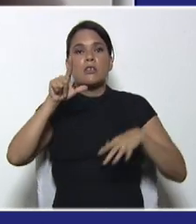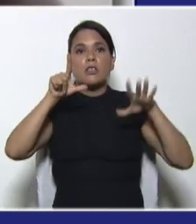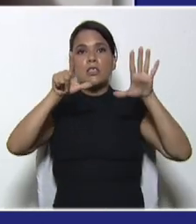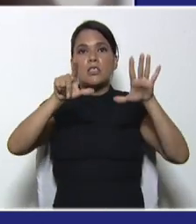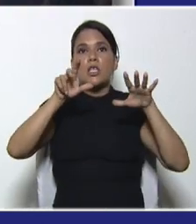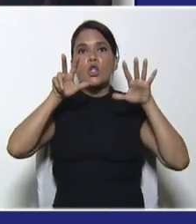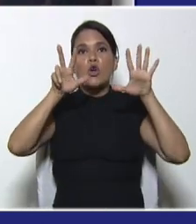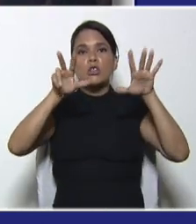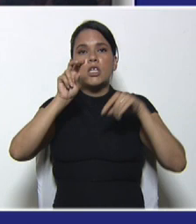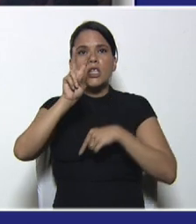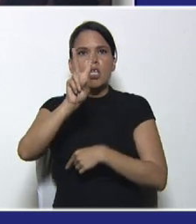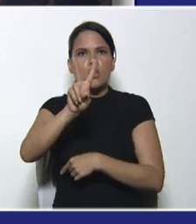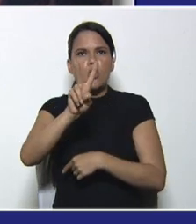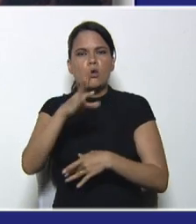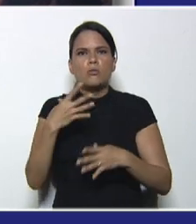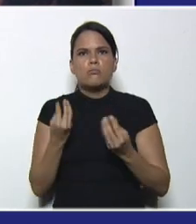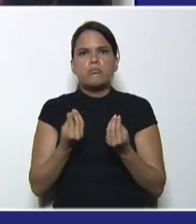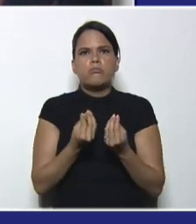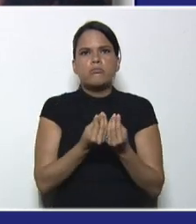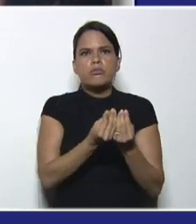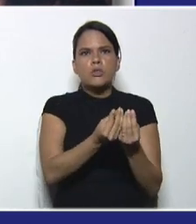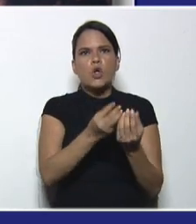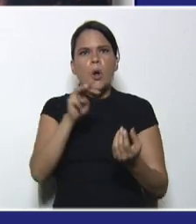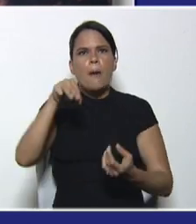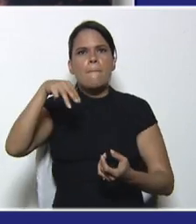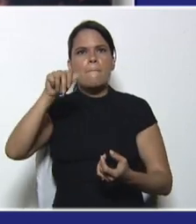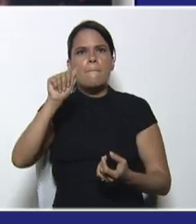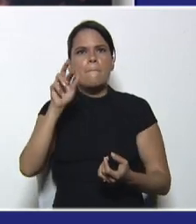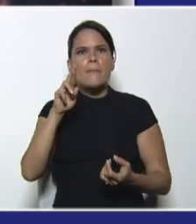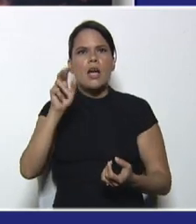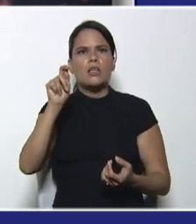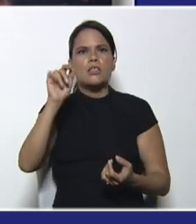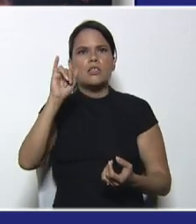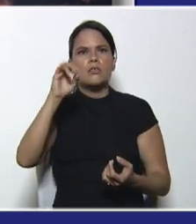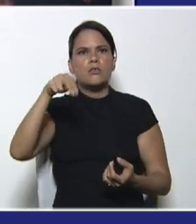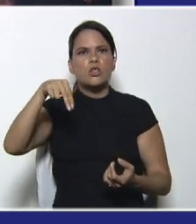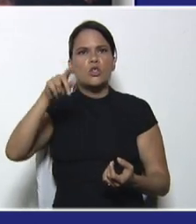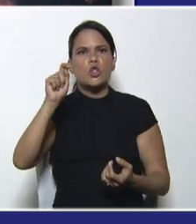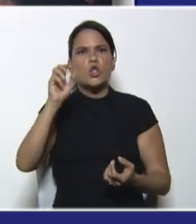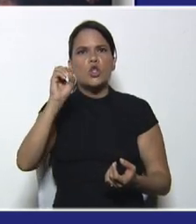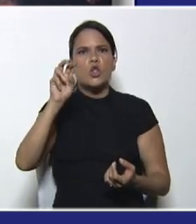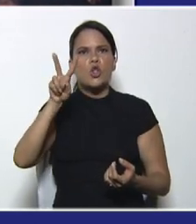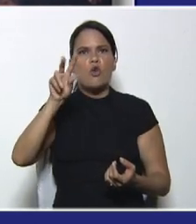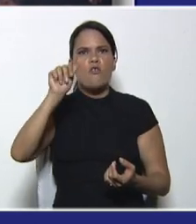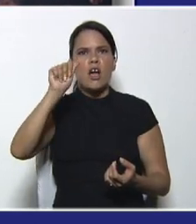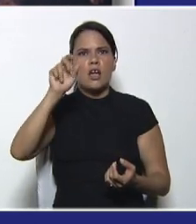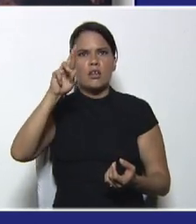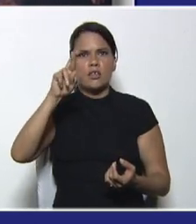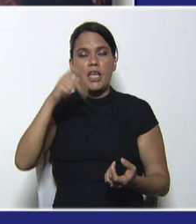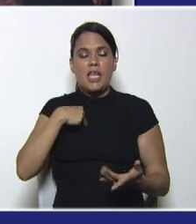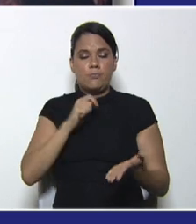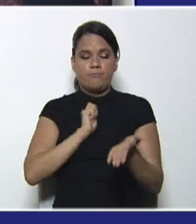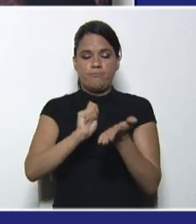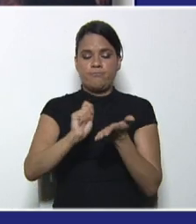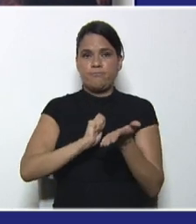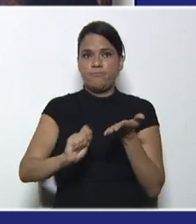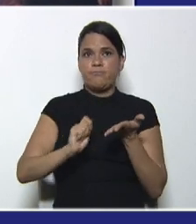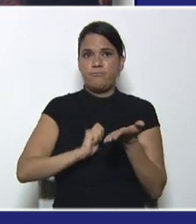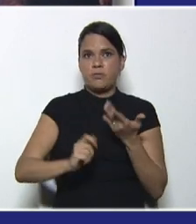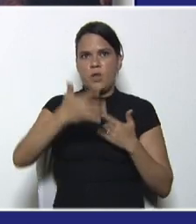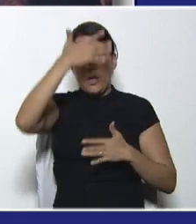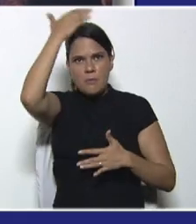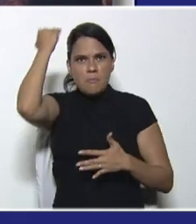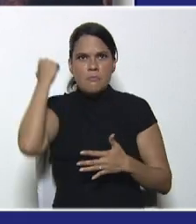1782, cuando en compañía de Martín Tovar y el Marqués de Mijares, escribió a Miranda pidiéndole que viniera a salvar a